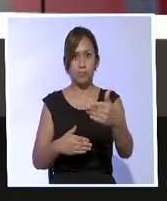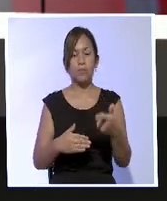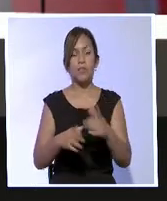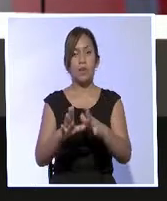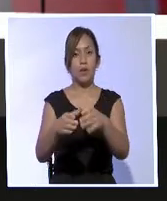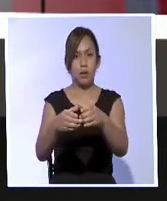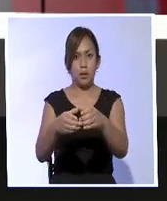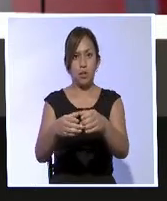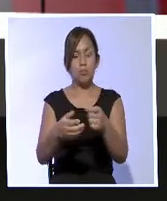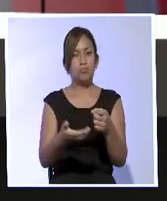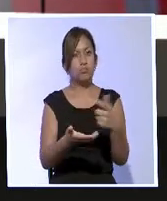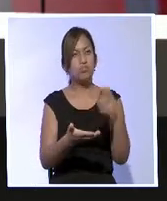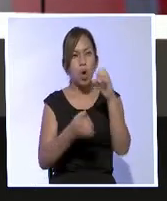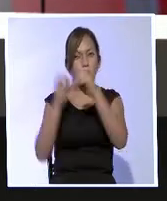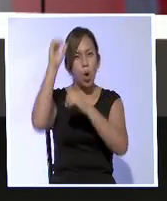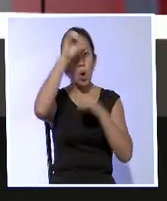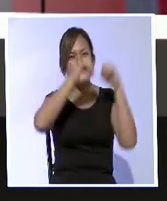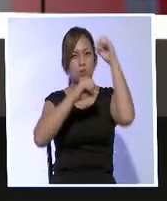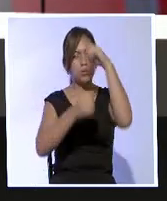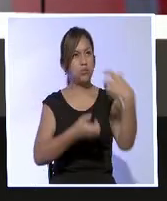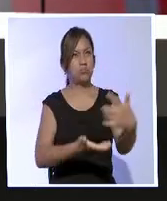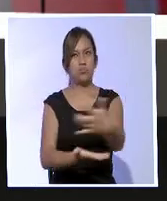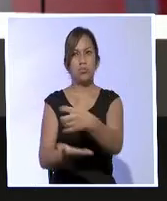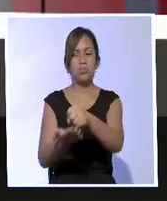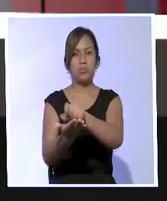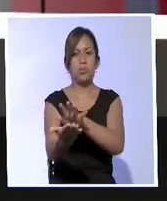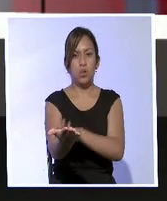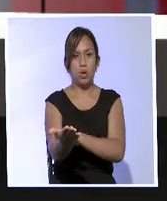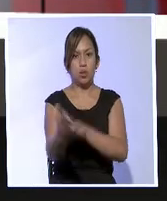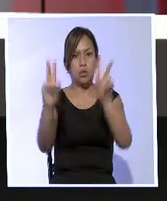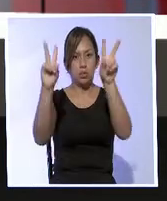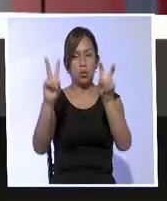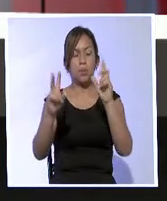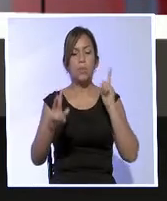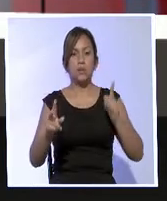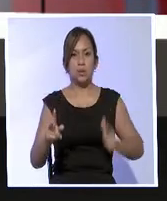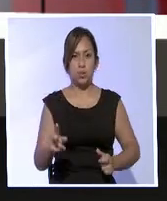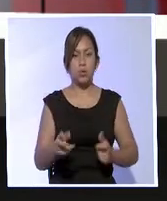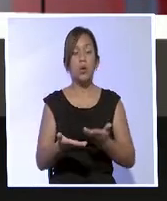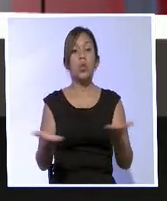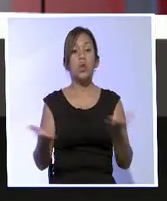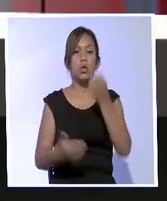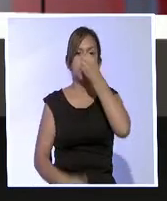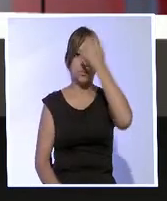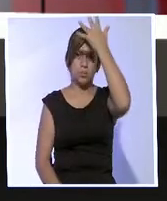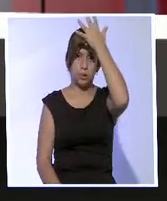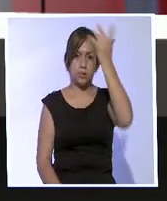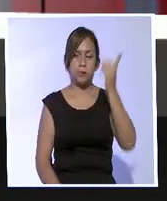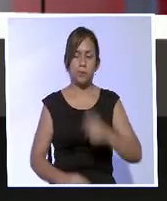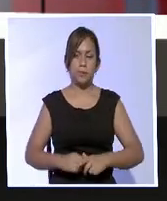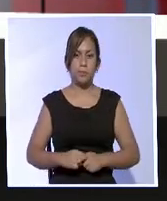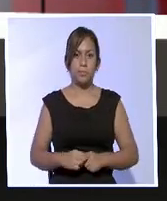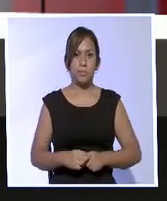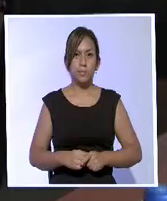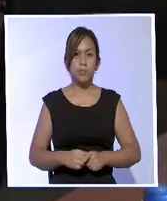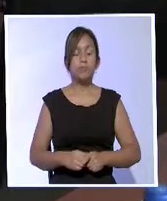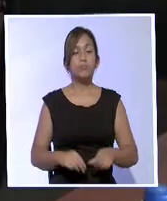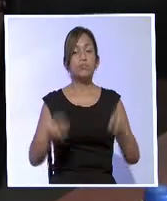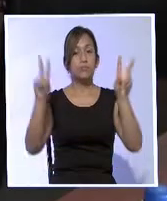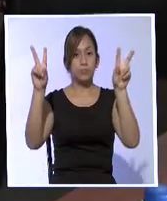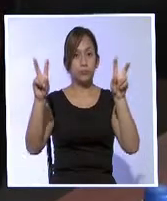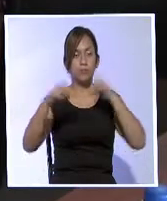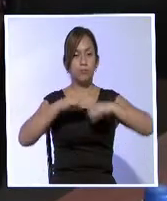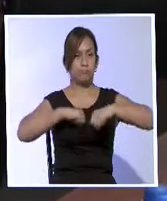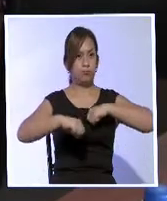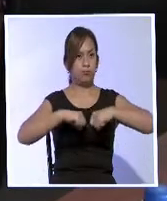legislativa recogerá observaciones al proyecto de código orgánico de la salud en santo domingo de los tsáchilas en el marco del